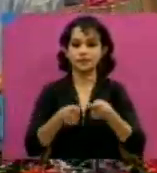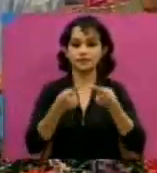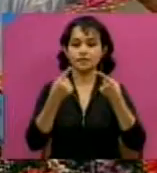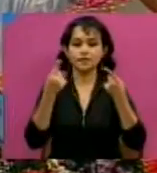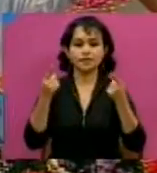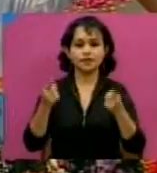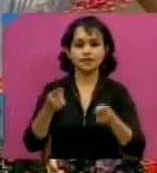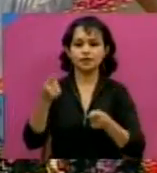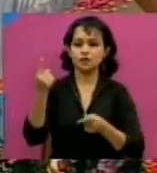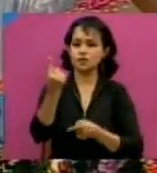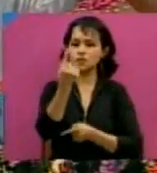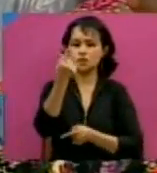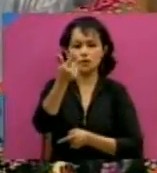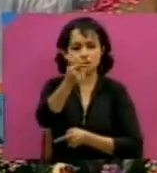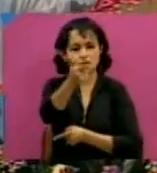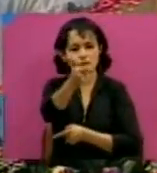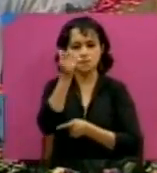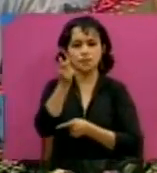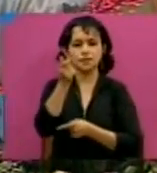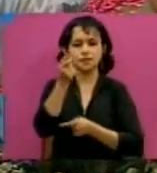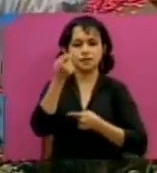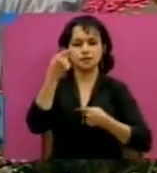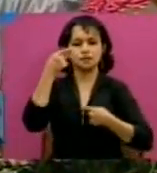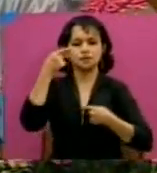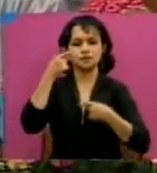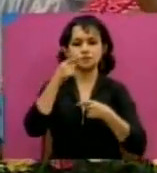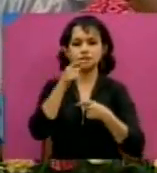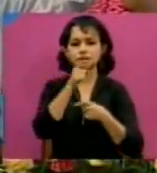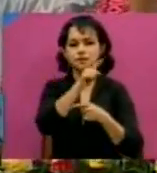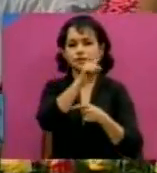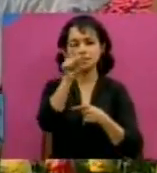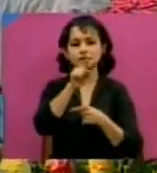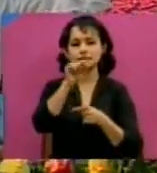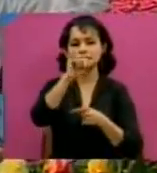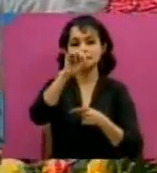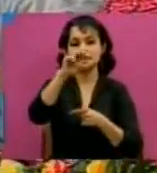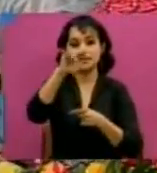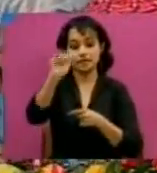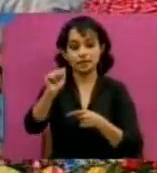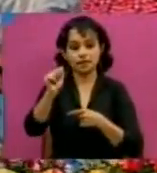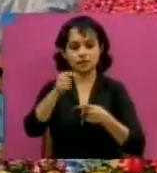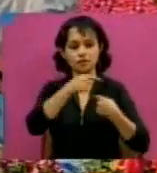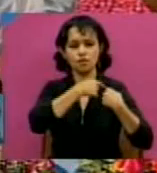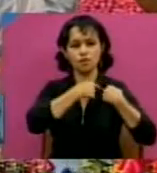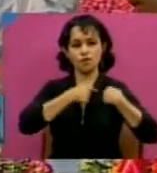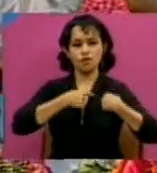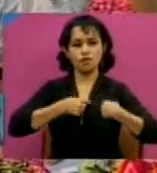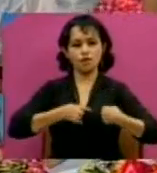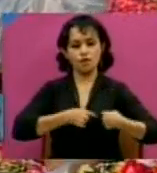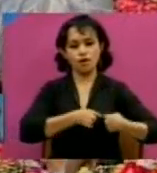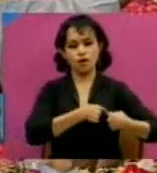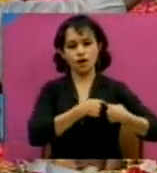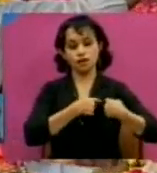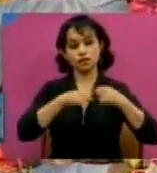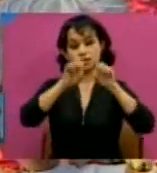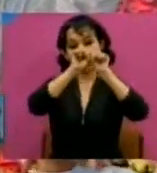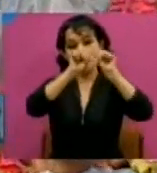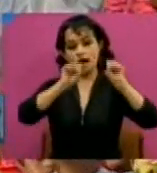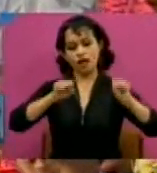una bala en la selva de Sinica penetró en tu recio corazón de